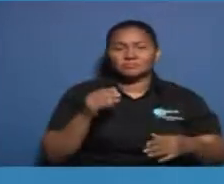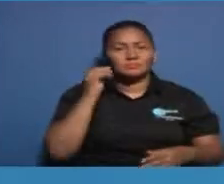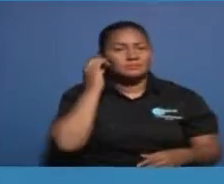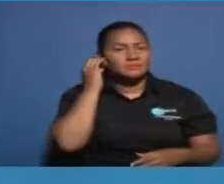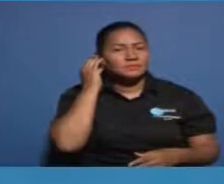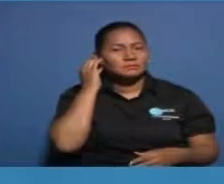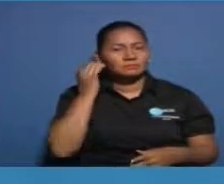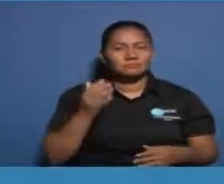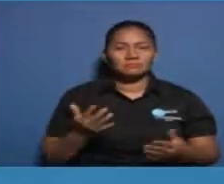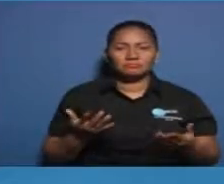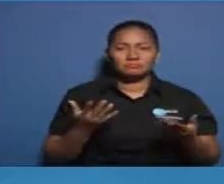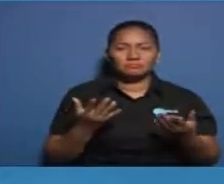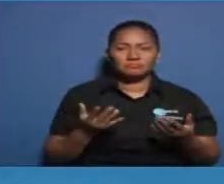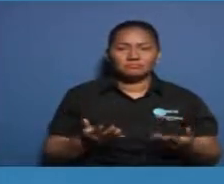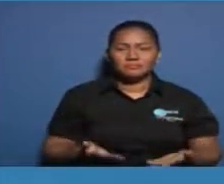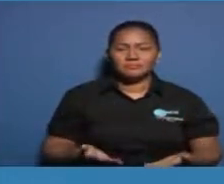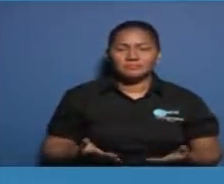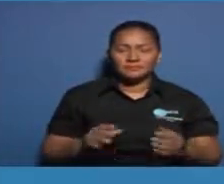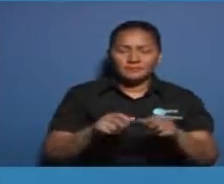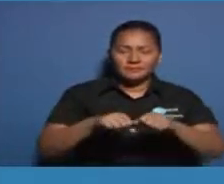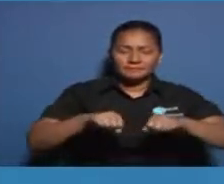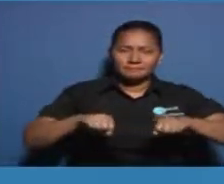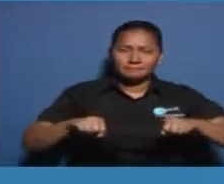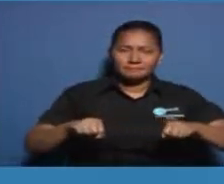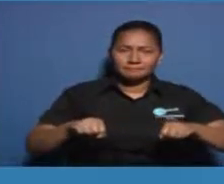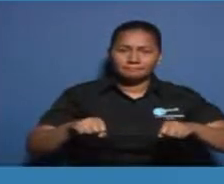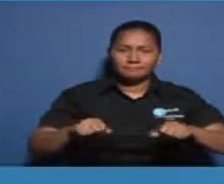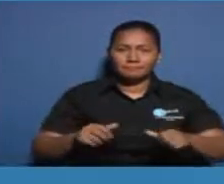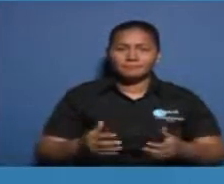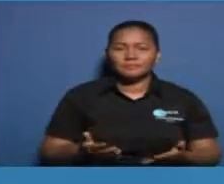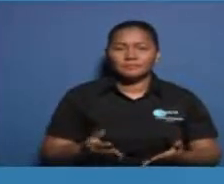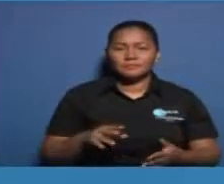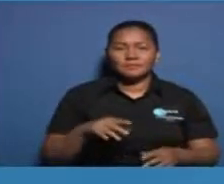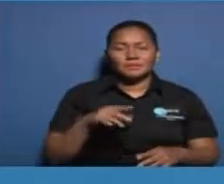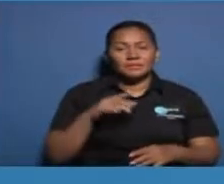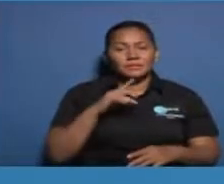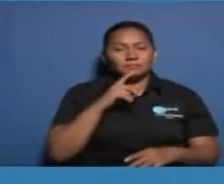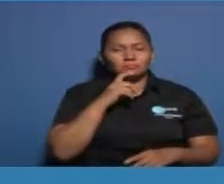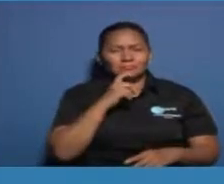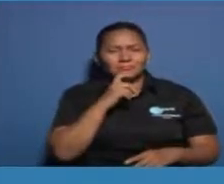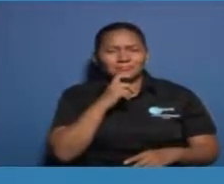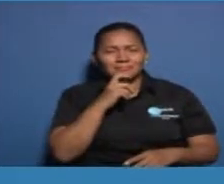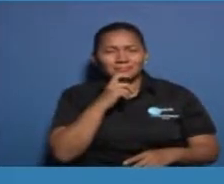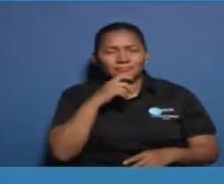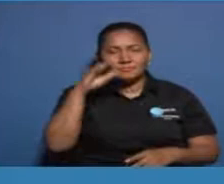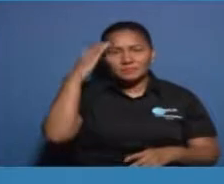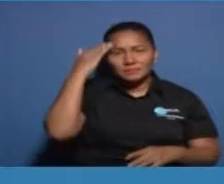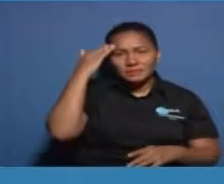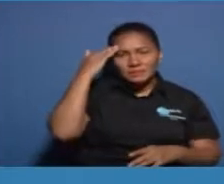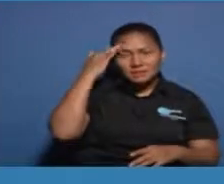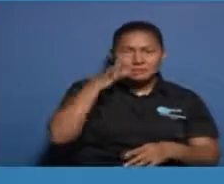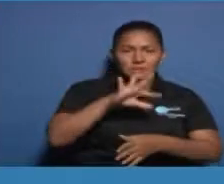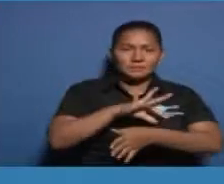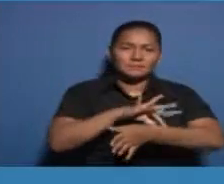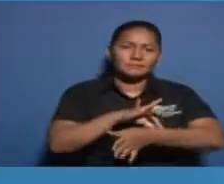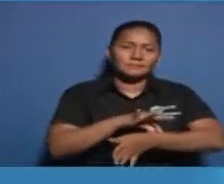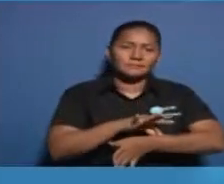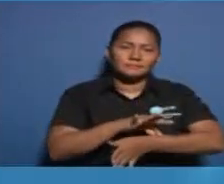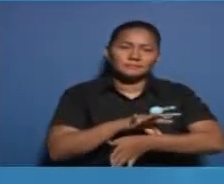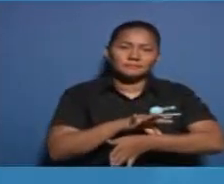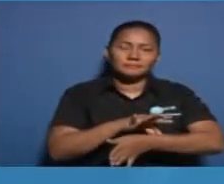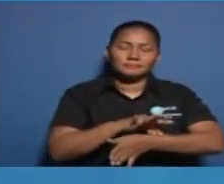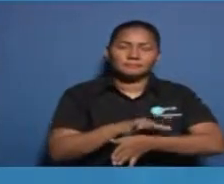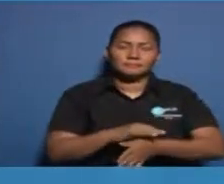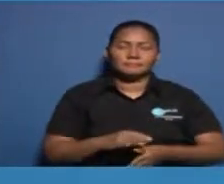estos son mitos que hay que romper no es fácil lo más difícil de transformar en la mente humana por eso que estamos cometamos